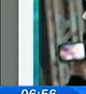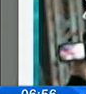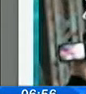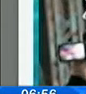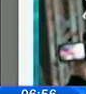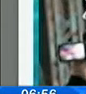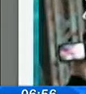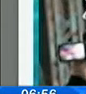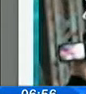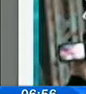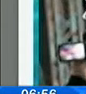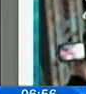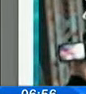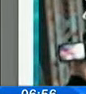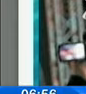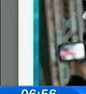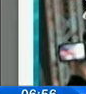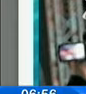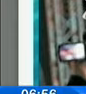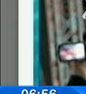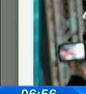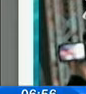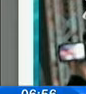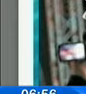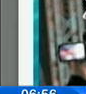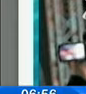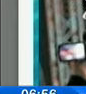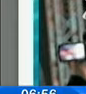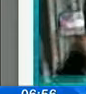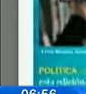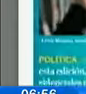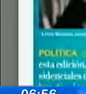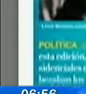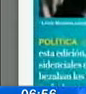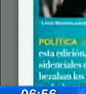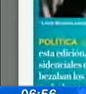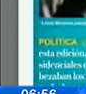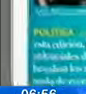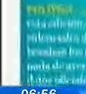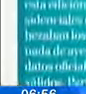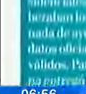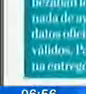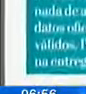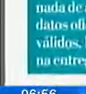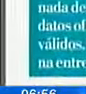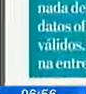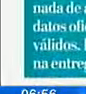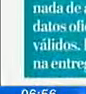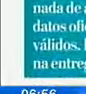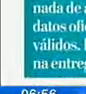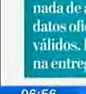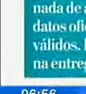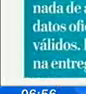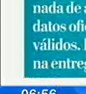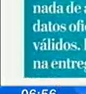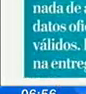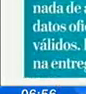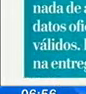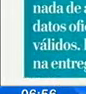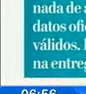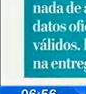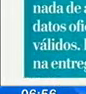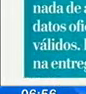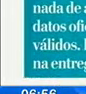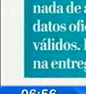38.88. Lazo, 28.50. A las 0:30 del día de hoy, lo que titula Diario El Comercio, dice al cierre de esta